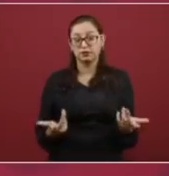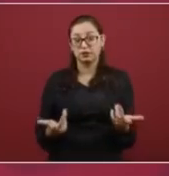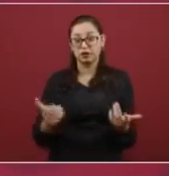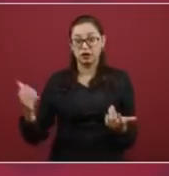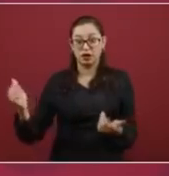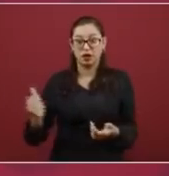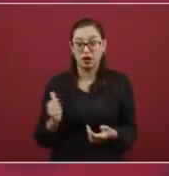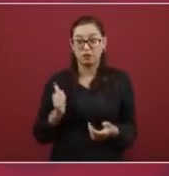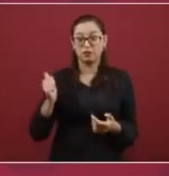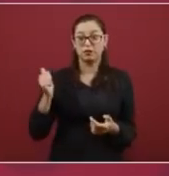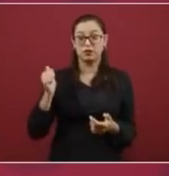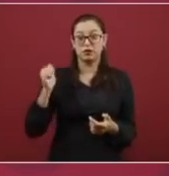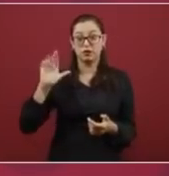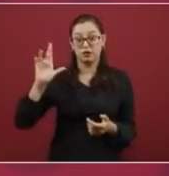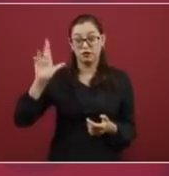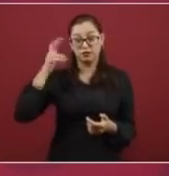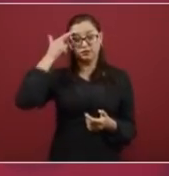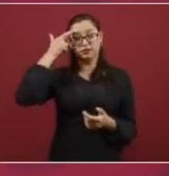Es